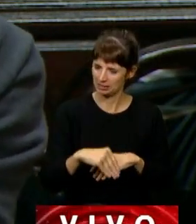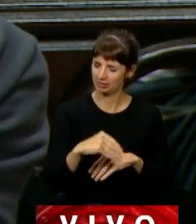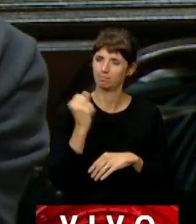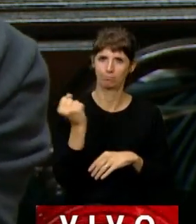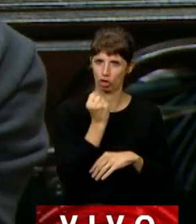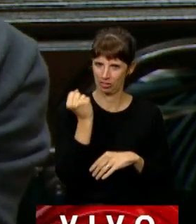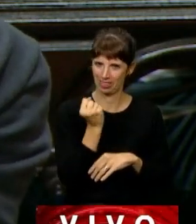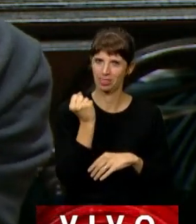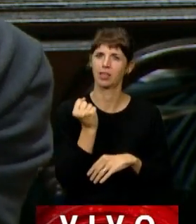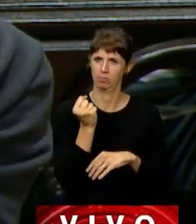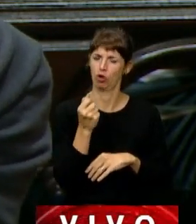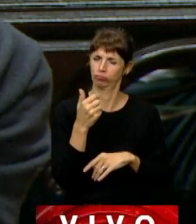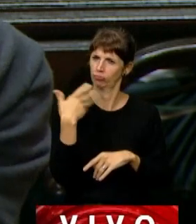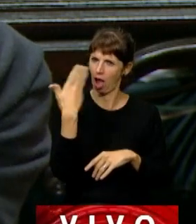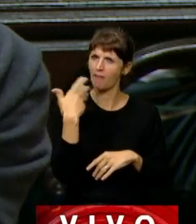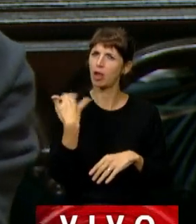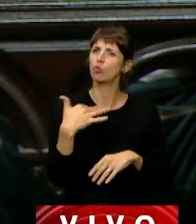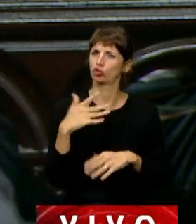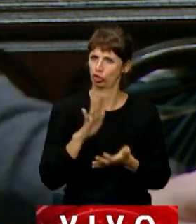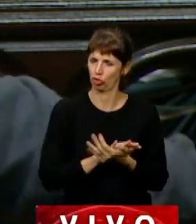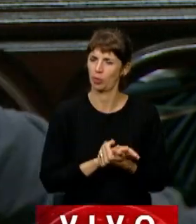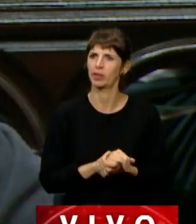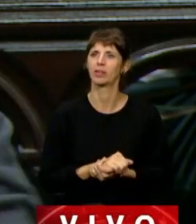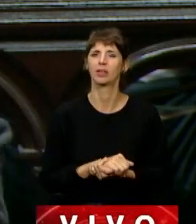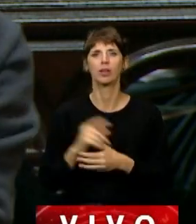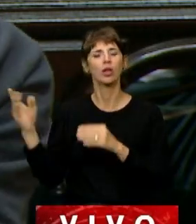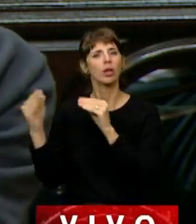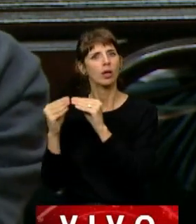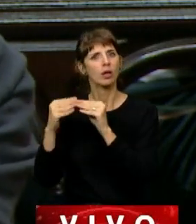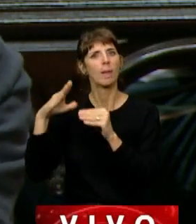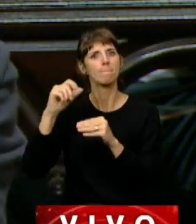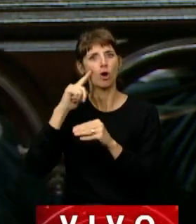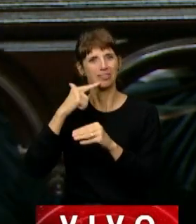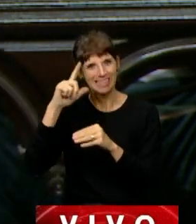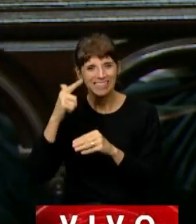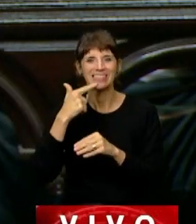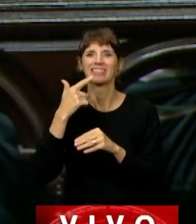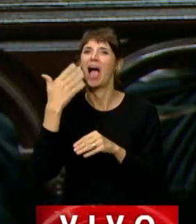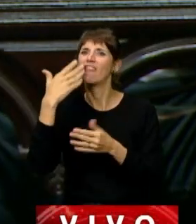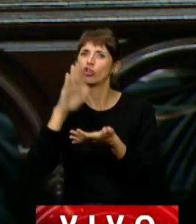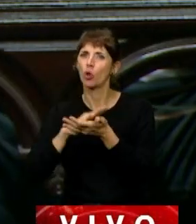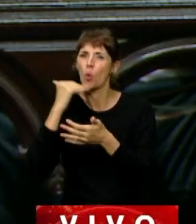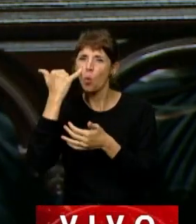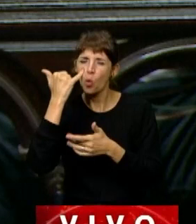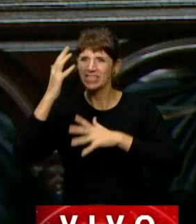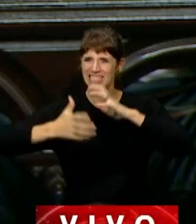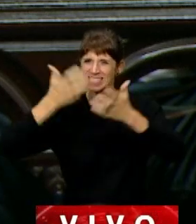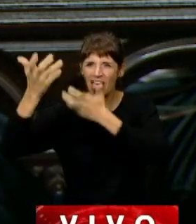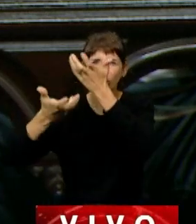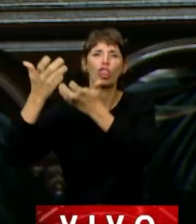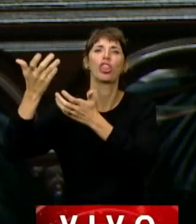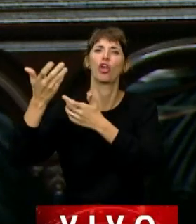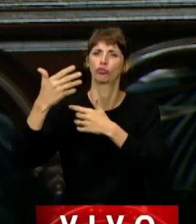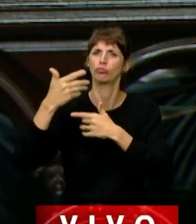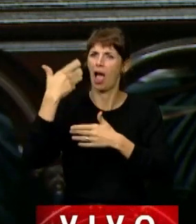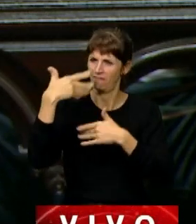es importante, porque se habló mucho y la compañera Carolina Moisés habló de lo que estaba pasando en Jujuy con los incendios, se habló mucho sobre el